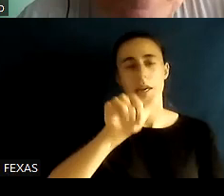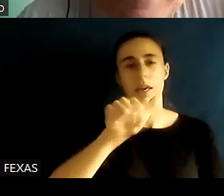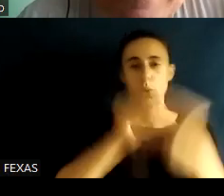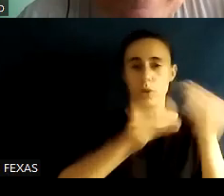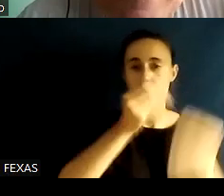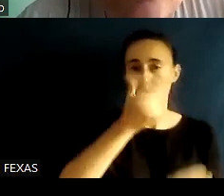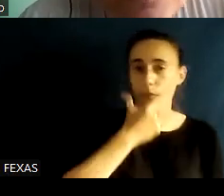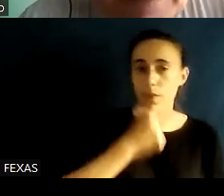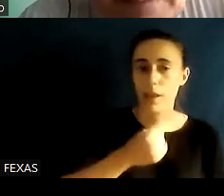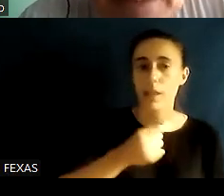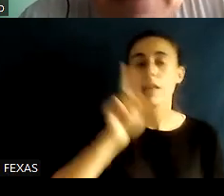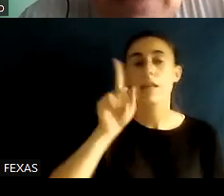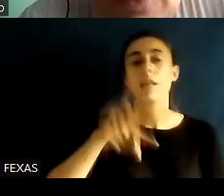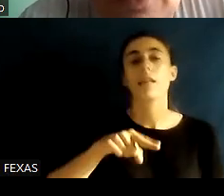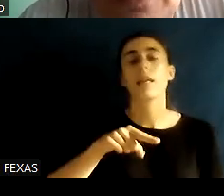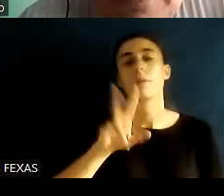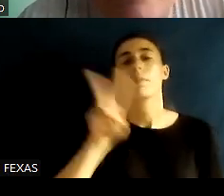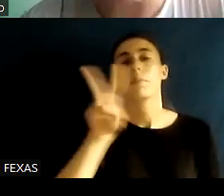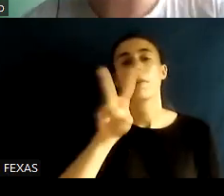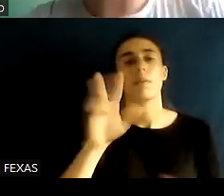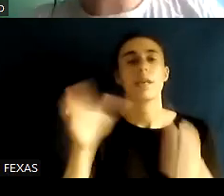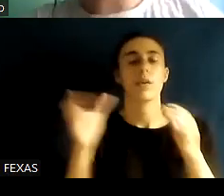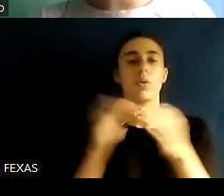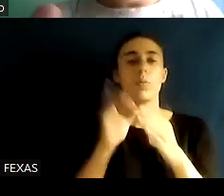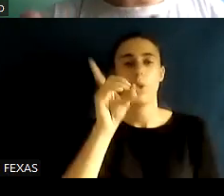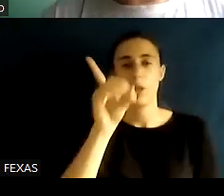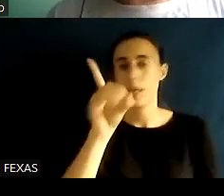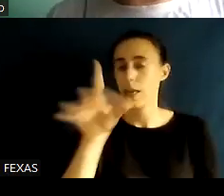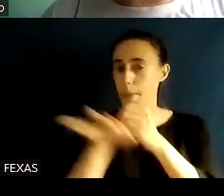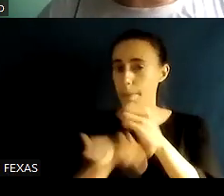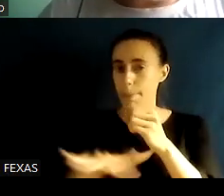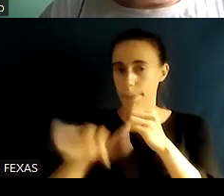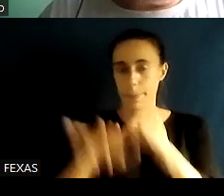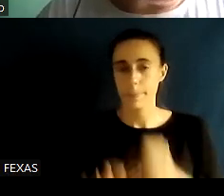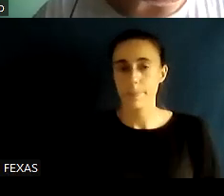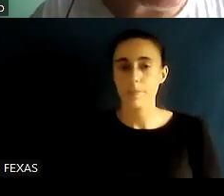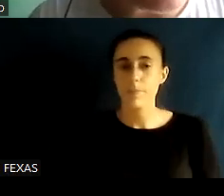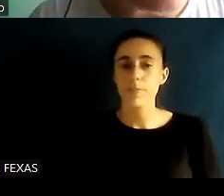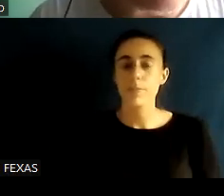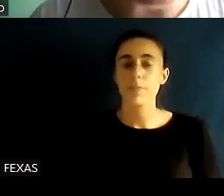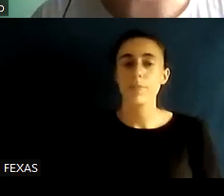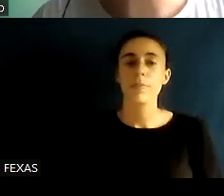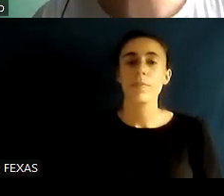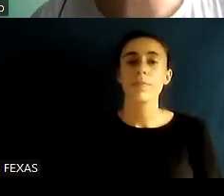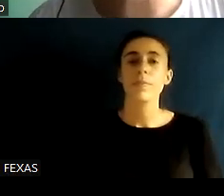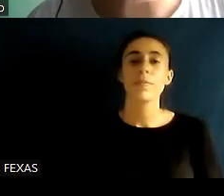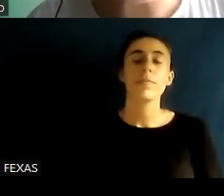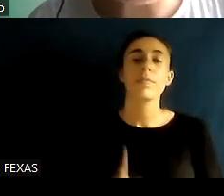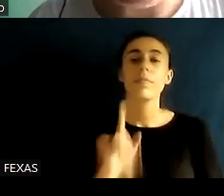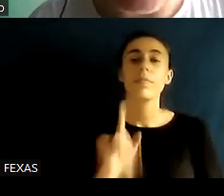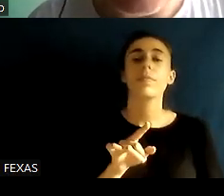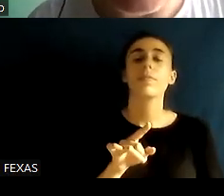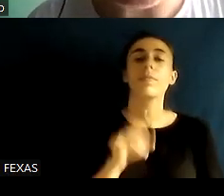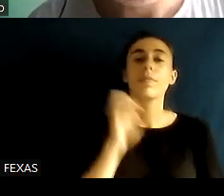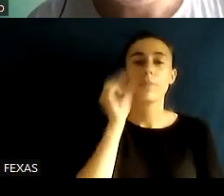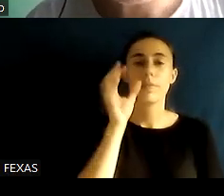Sabéis que en este caso contiene vitaminas del grupo B que son esenciales. Veíamos que eran, sobre todo en el webinar que hablábamos de